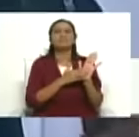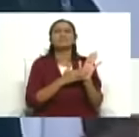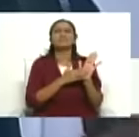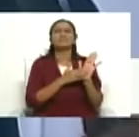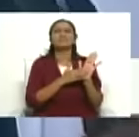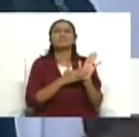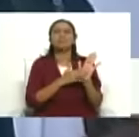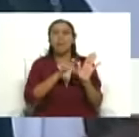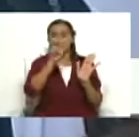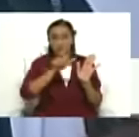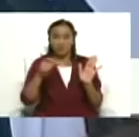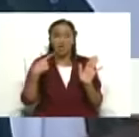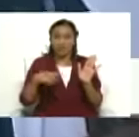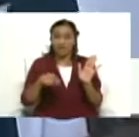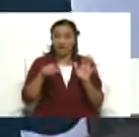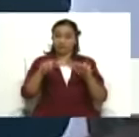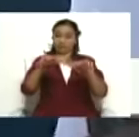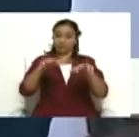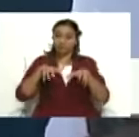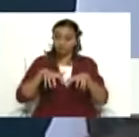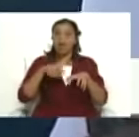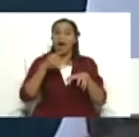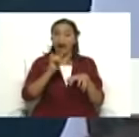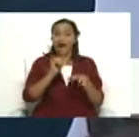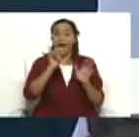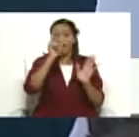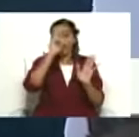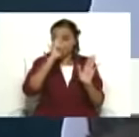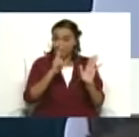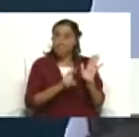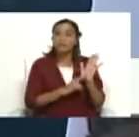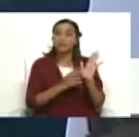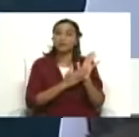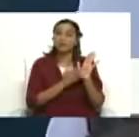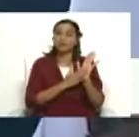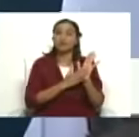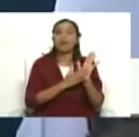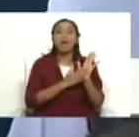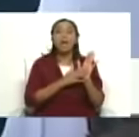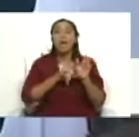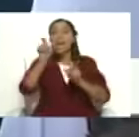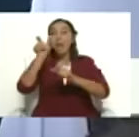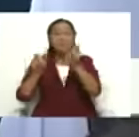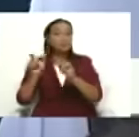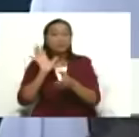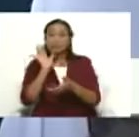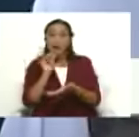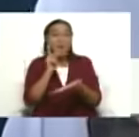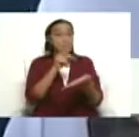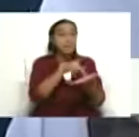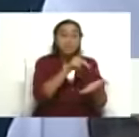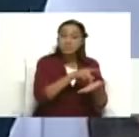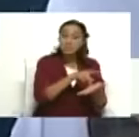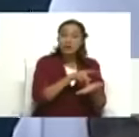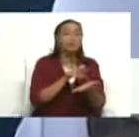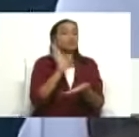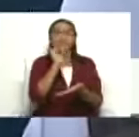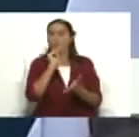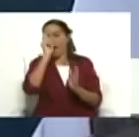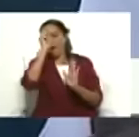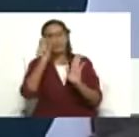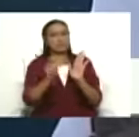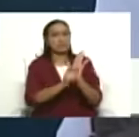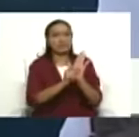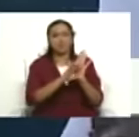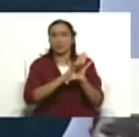son los que se abstienen en las elecciones, los que no participan, los que